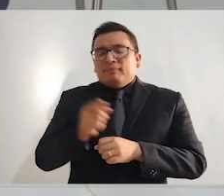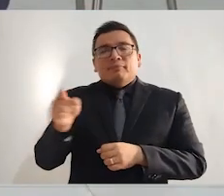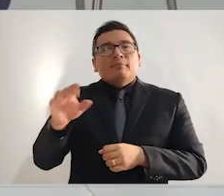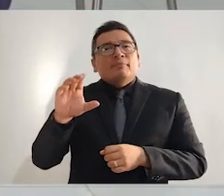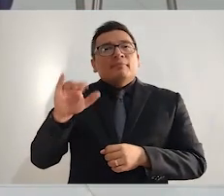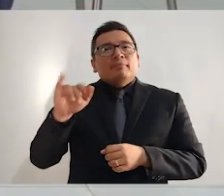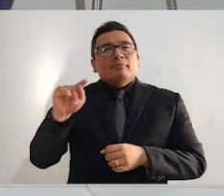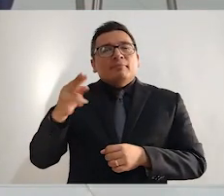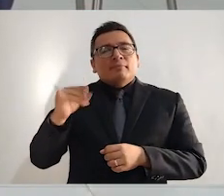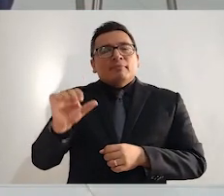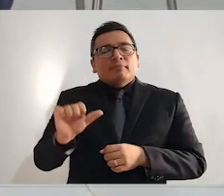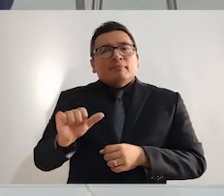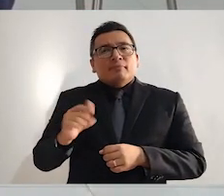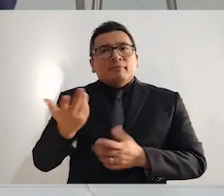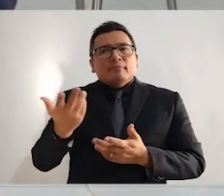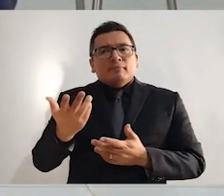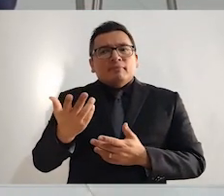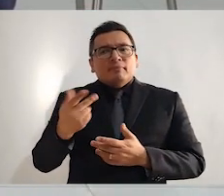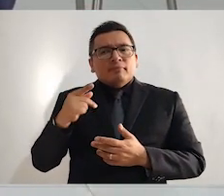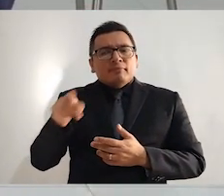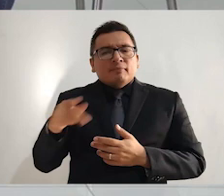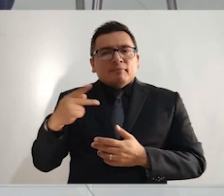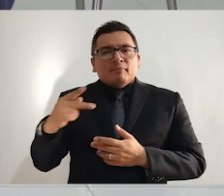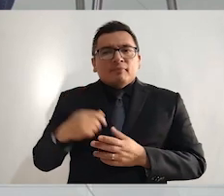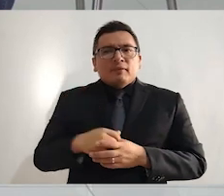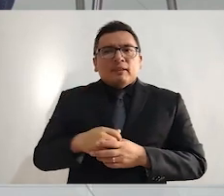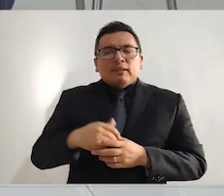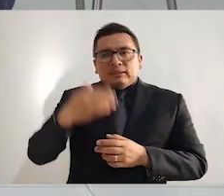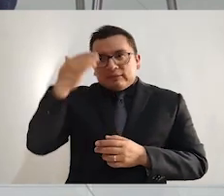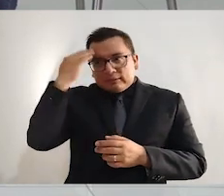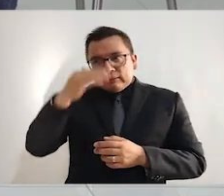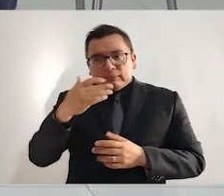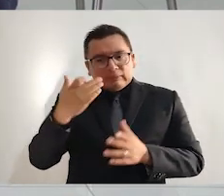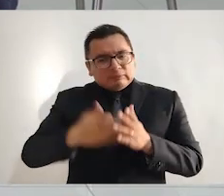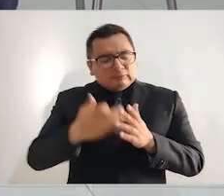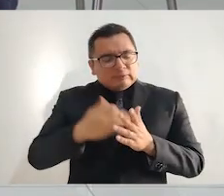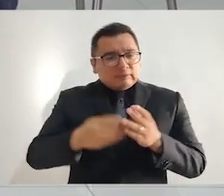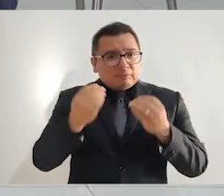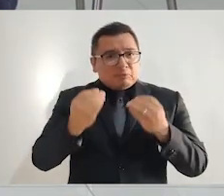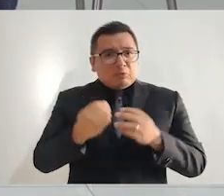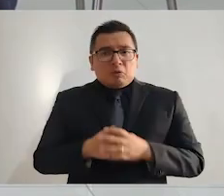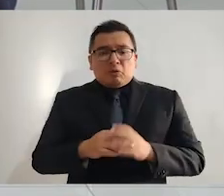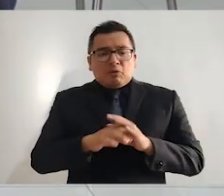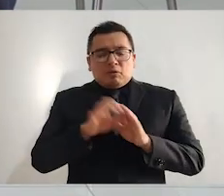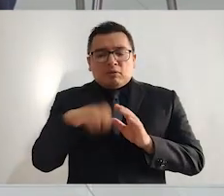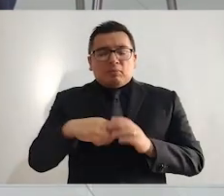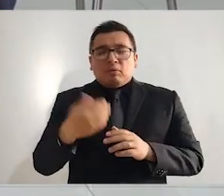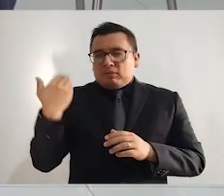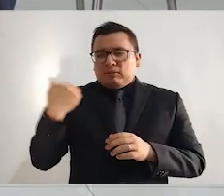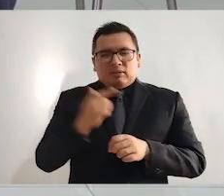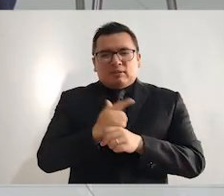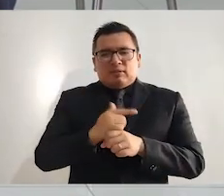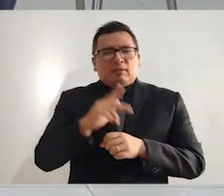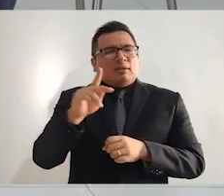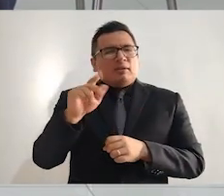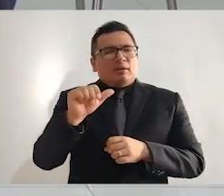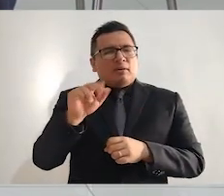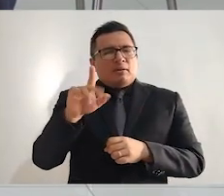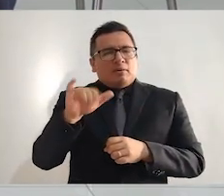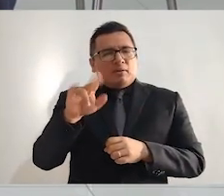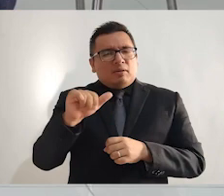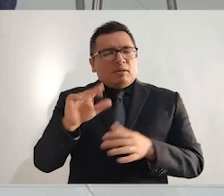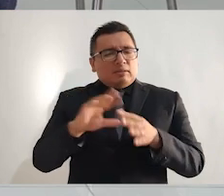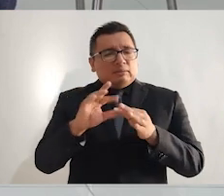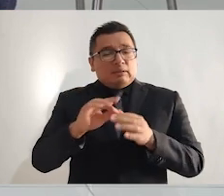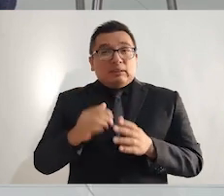Cintia, hay muchas generaciones, hay mucha necesidad. Ahorita mencionaba por ahí una cifra de la licenciada Paulina, en